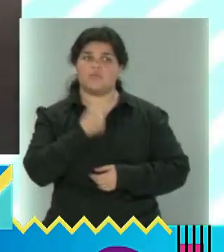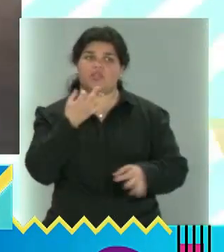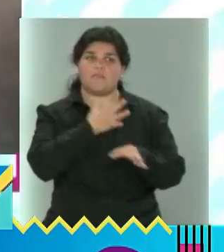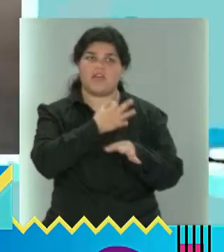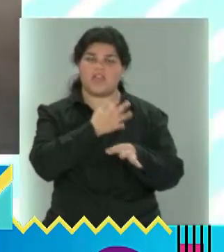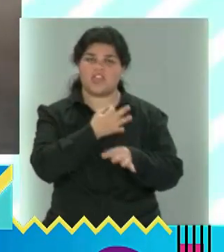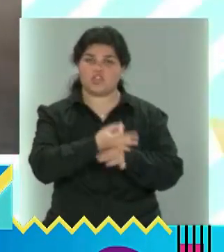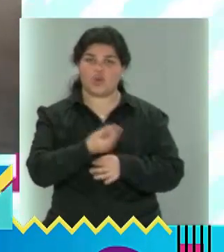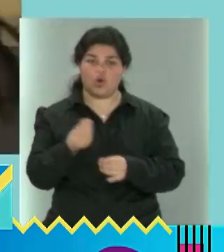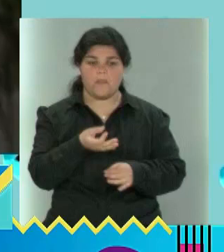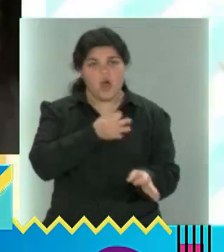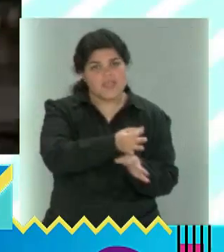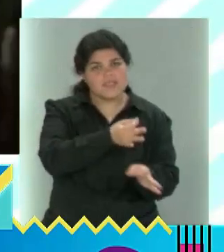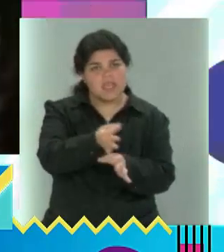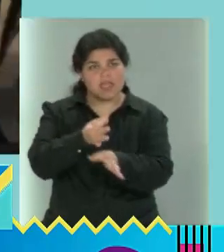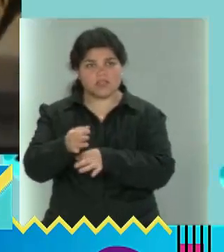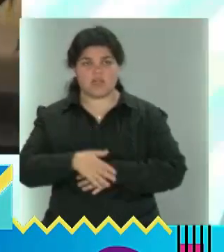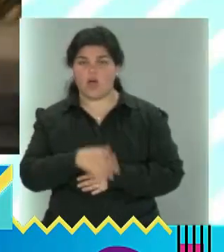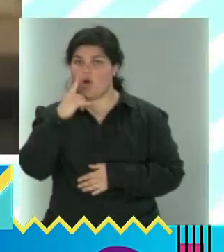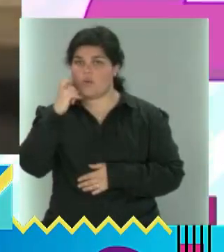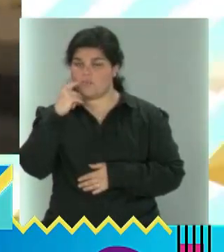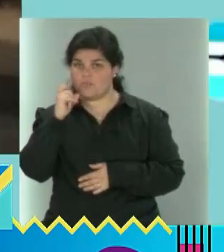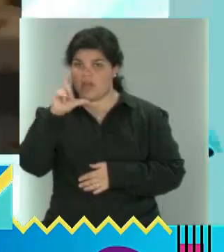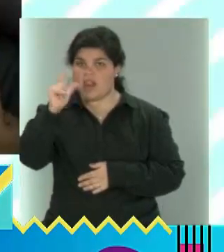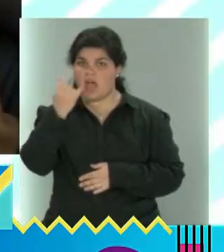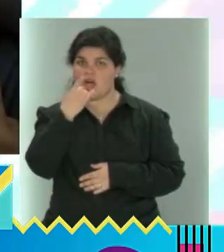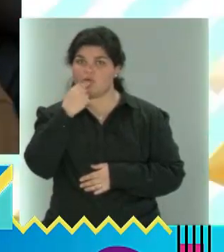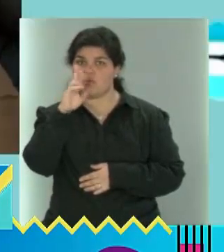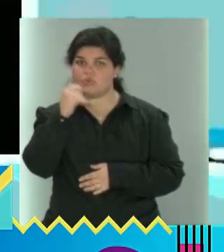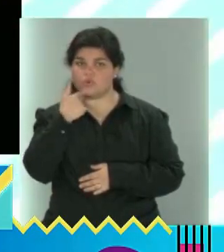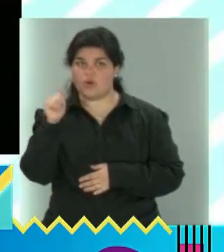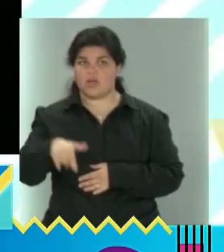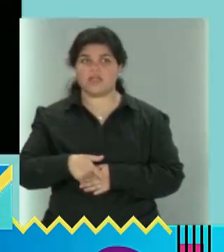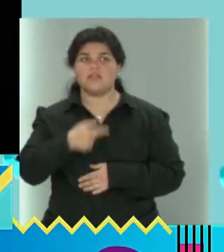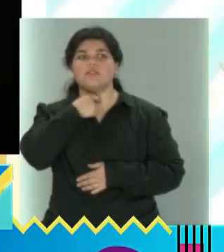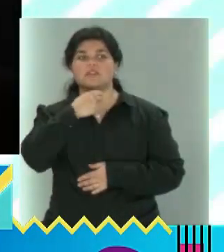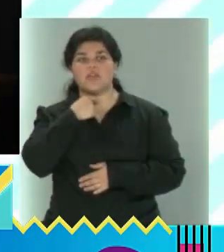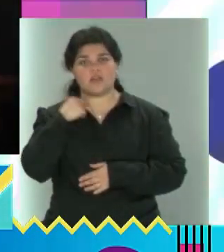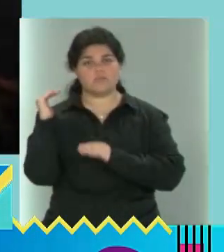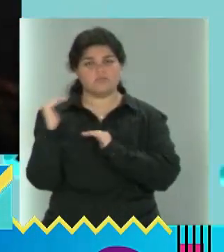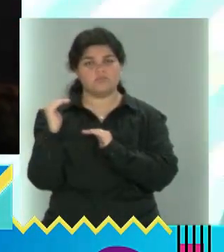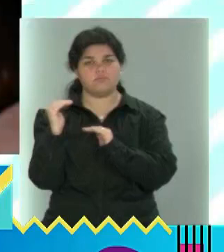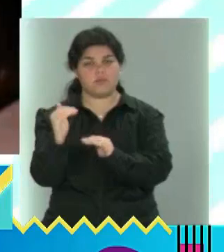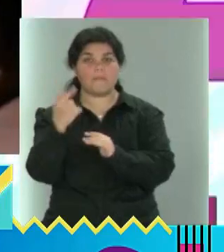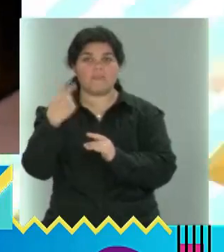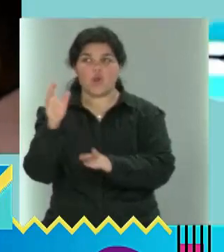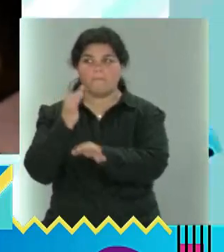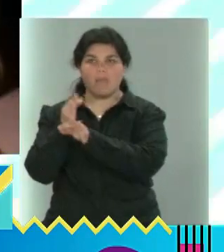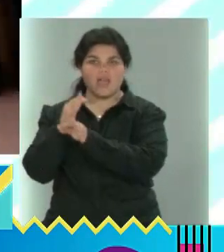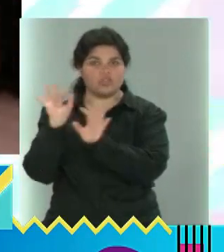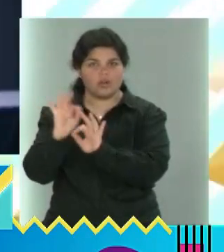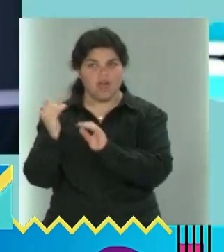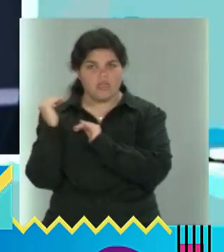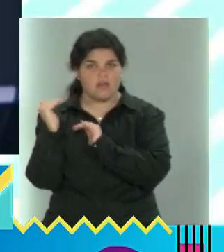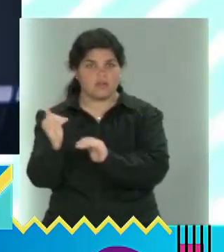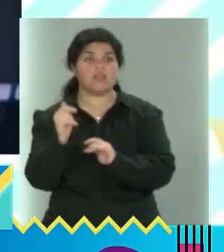de su alumno. Daniel LaRusso trata de seguir su vida con equilibrio sin su maestro, el señor Miyagi, y Johnny Lawrence trata de luchar contra las